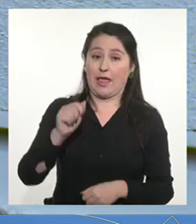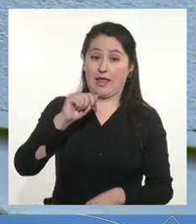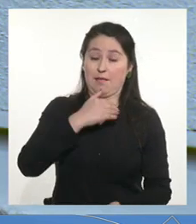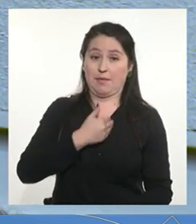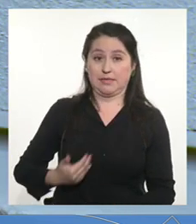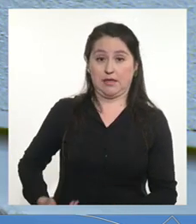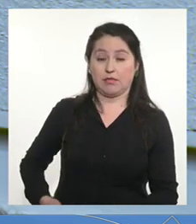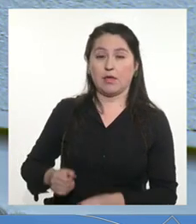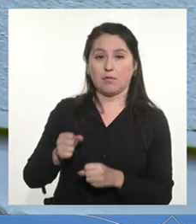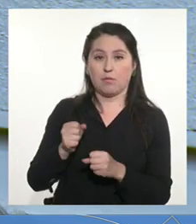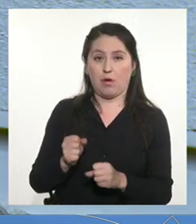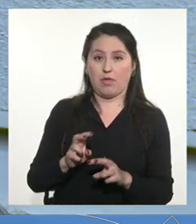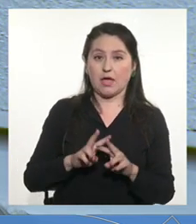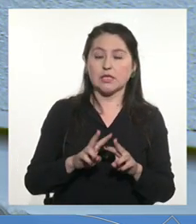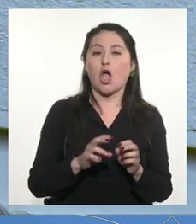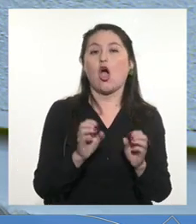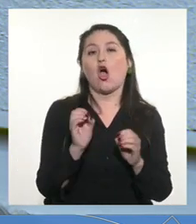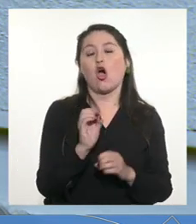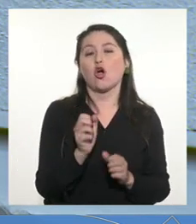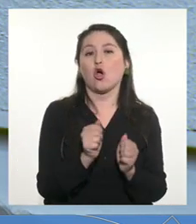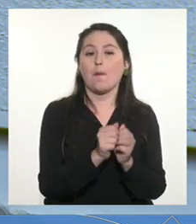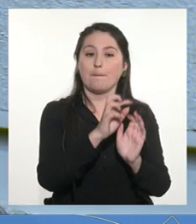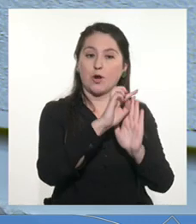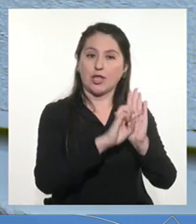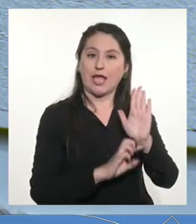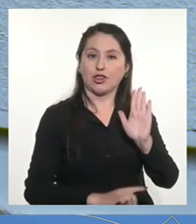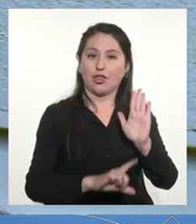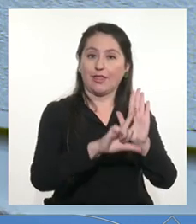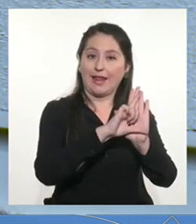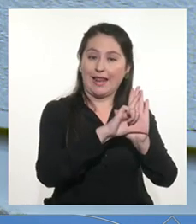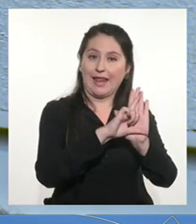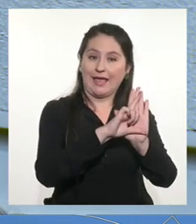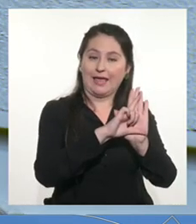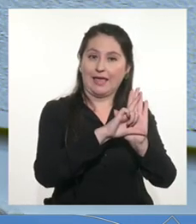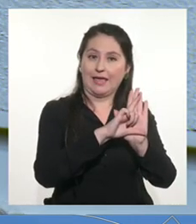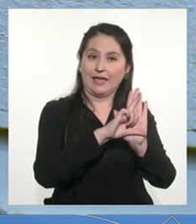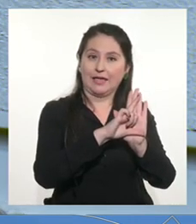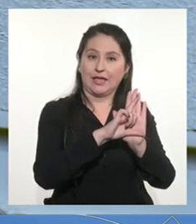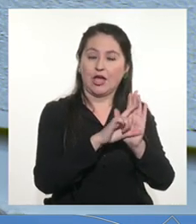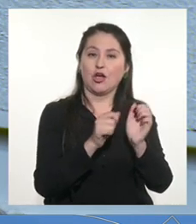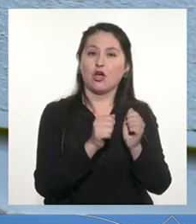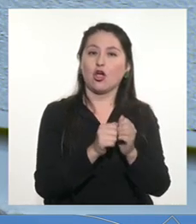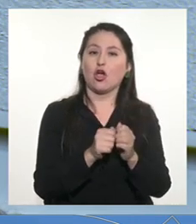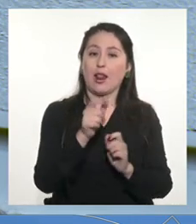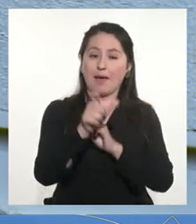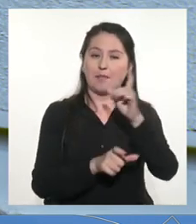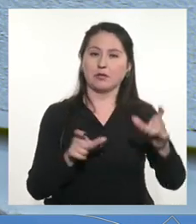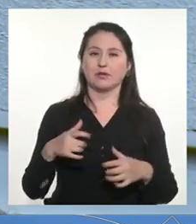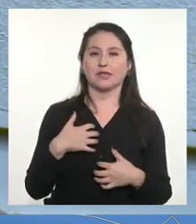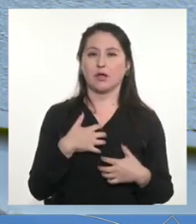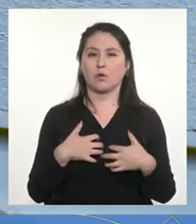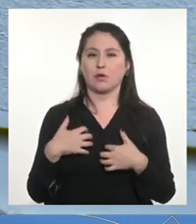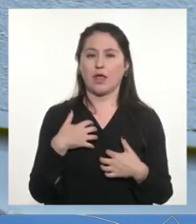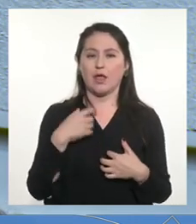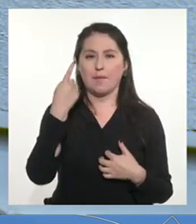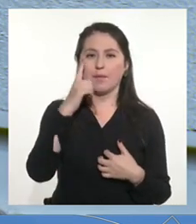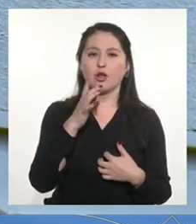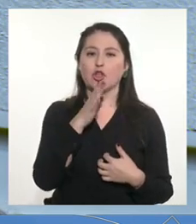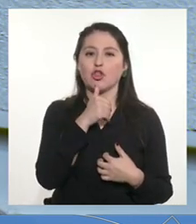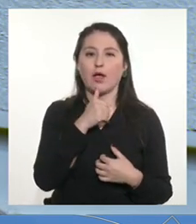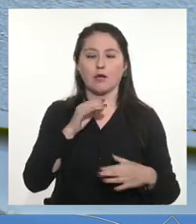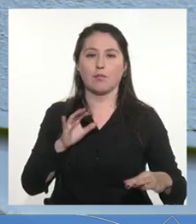proyectos de ley que los mismos parlamentarios podemos levantar en base a las inquietudes personales pero no está sistematizado